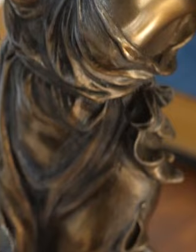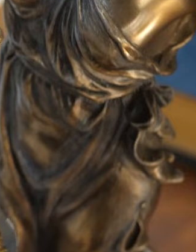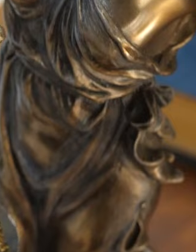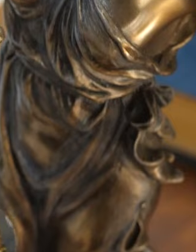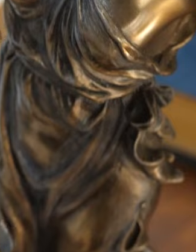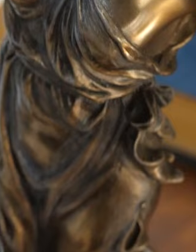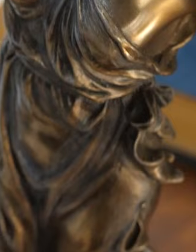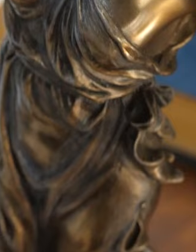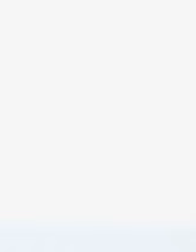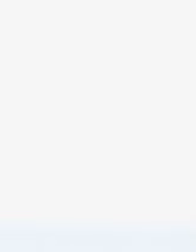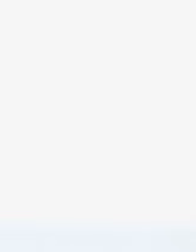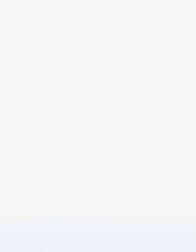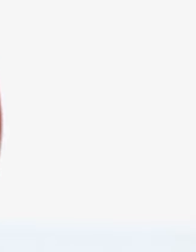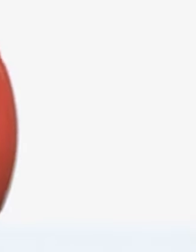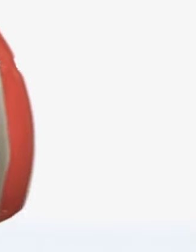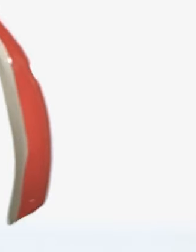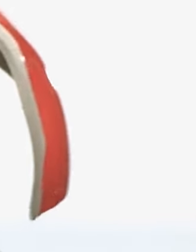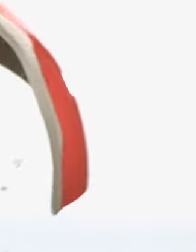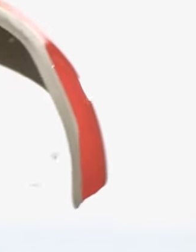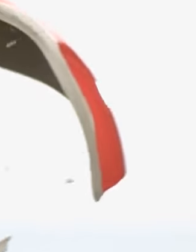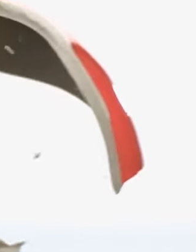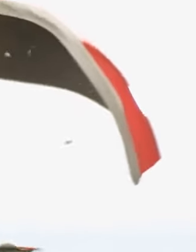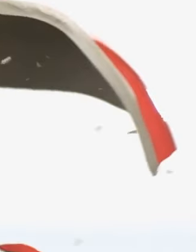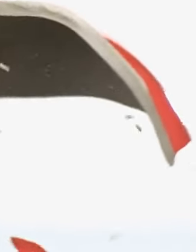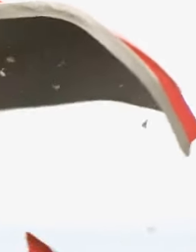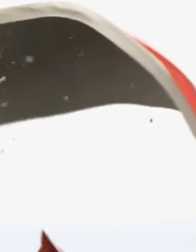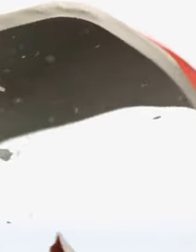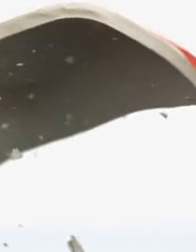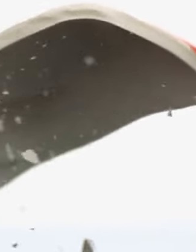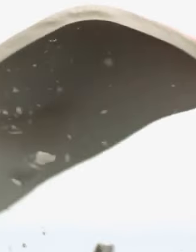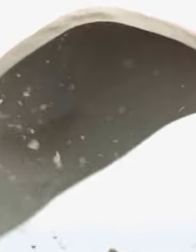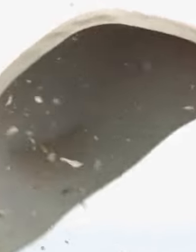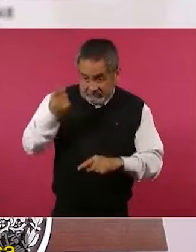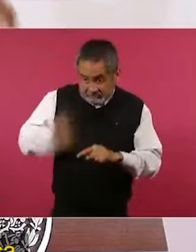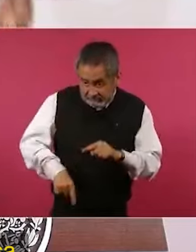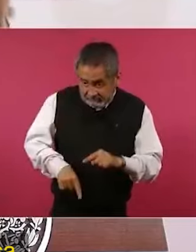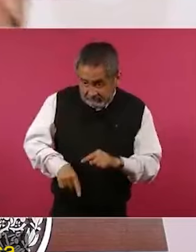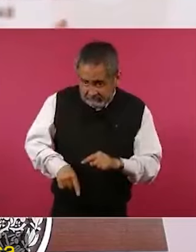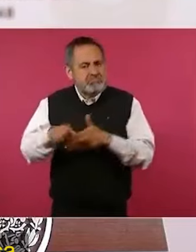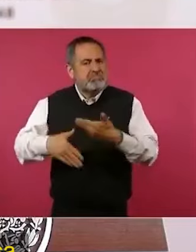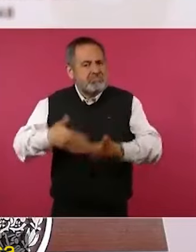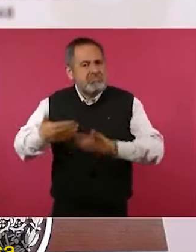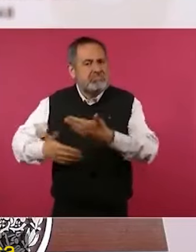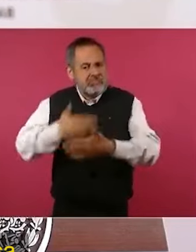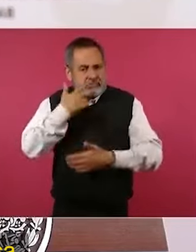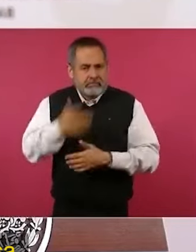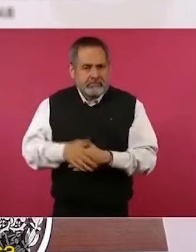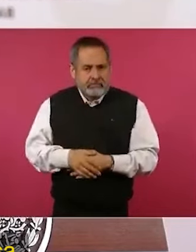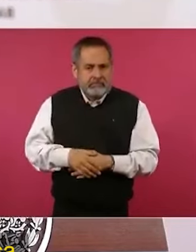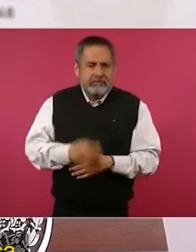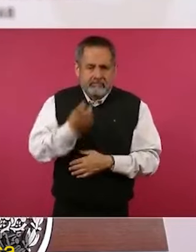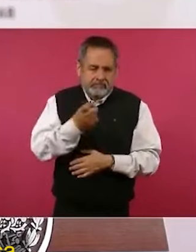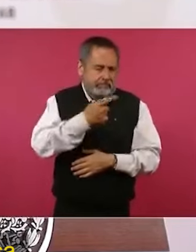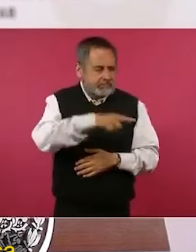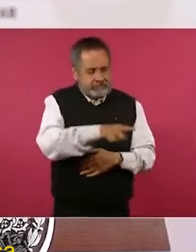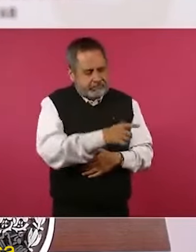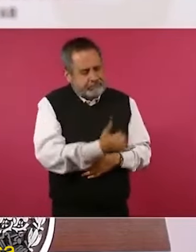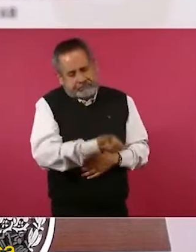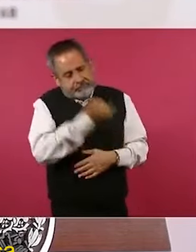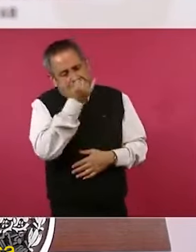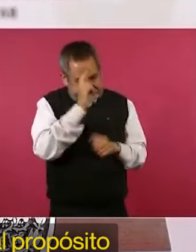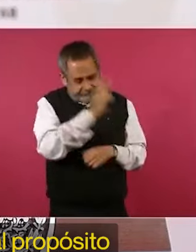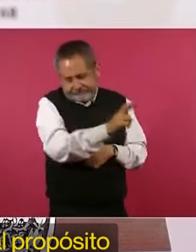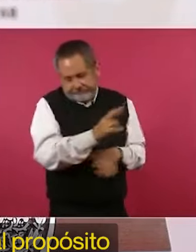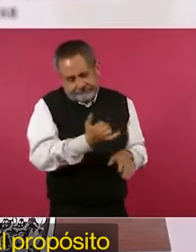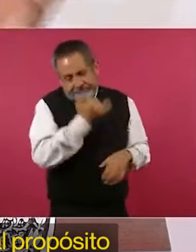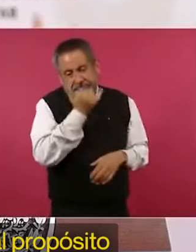al Poder Judicial continuará a pesar de la reacción a los mercados e inversionistas. Están equivocados, lo digo de manera